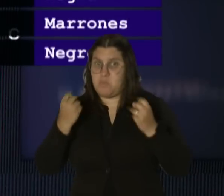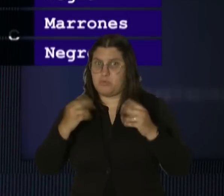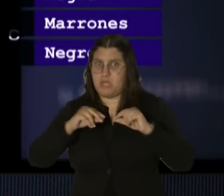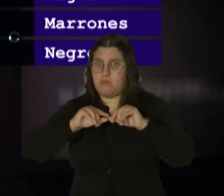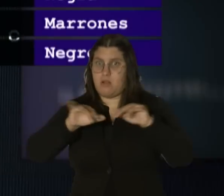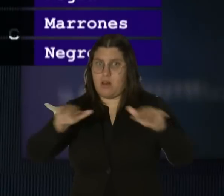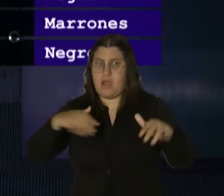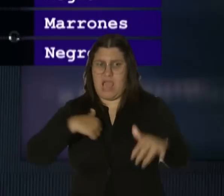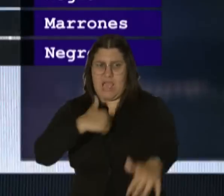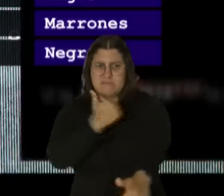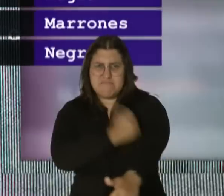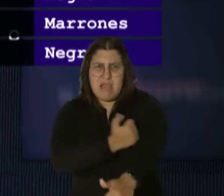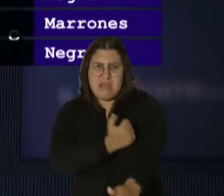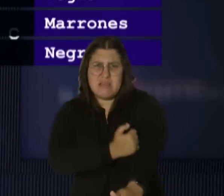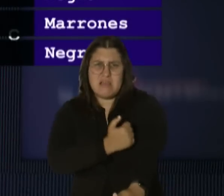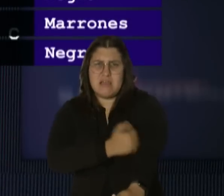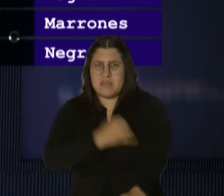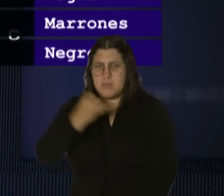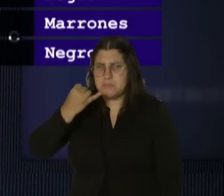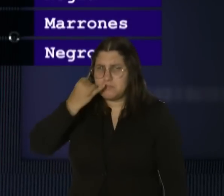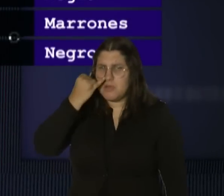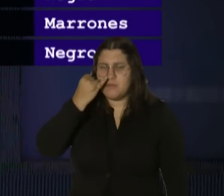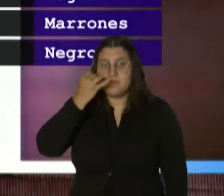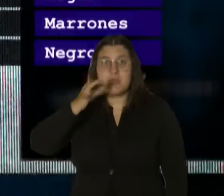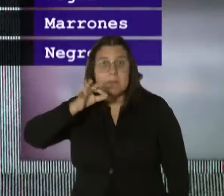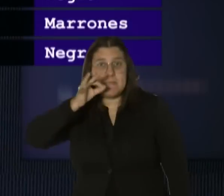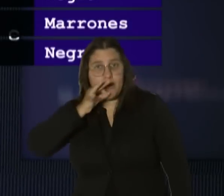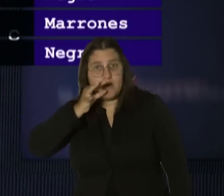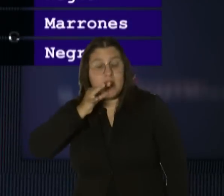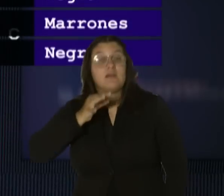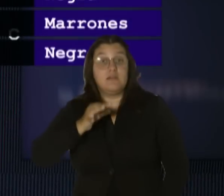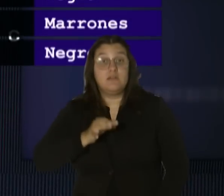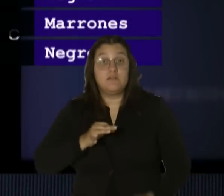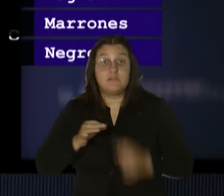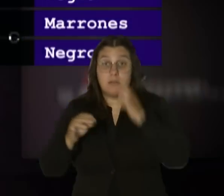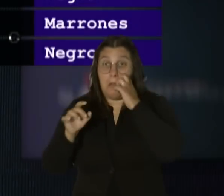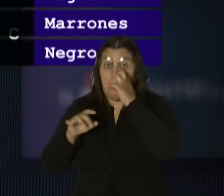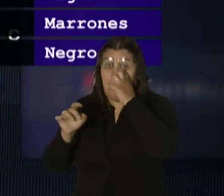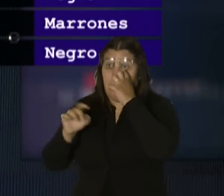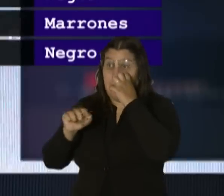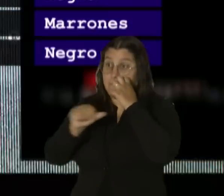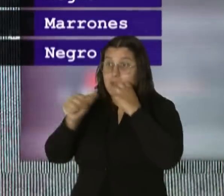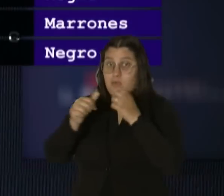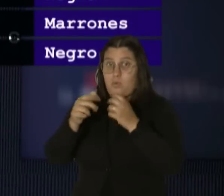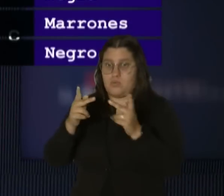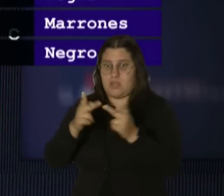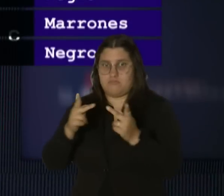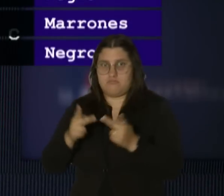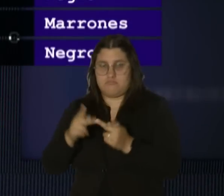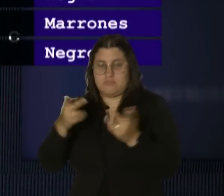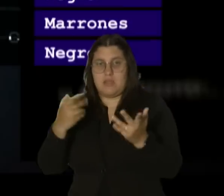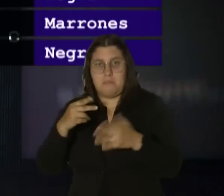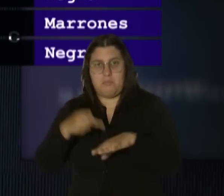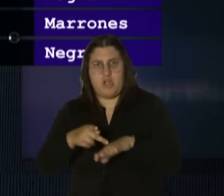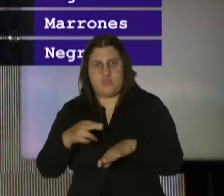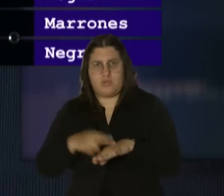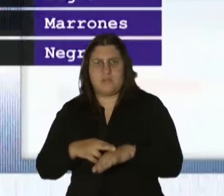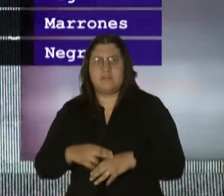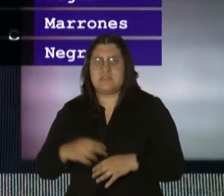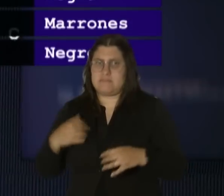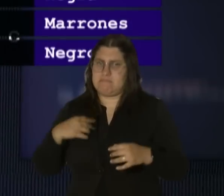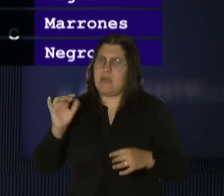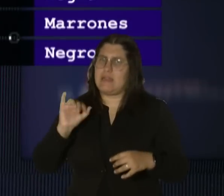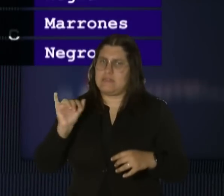de heroína, cocaína y marihuana. También esto en otras partes de Puerto Rico. Pertenece a una